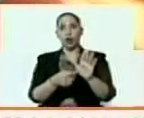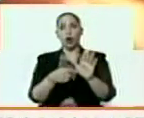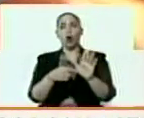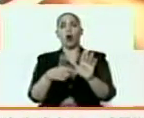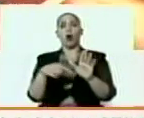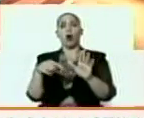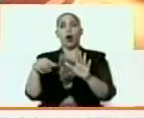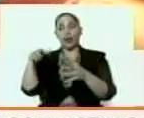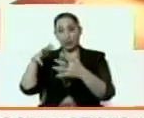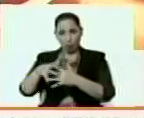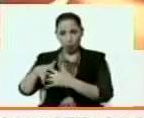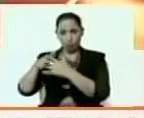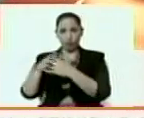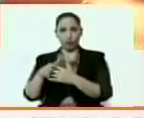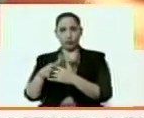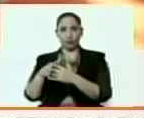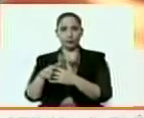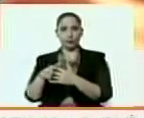de Norteamérica,